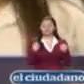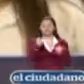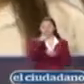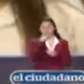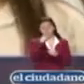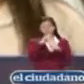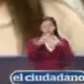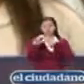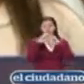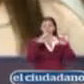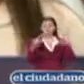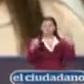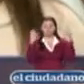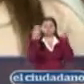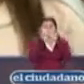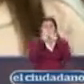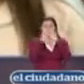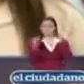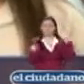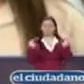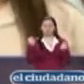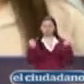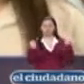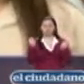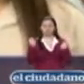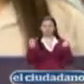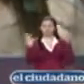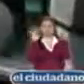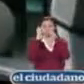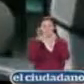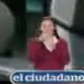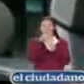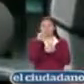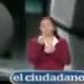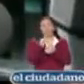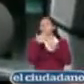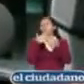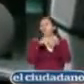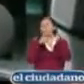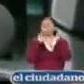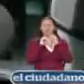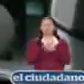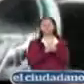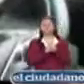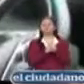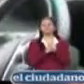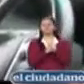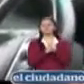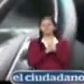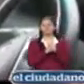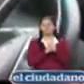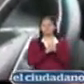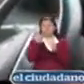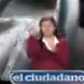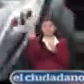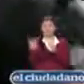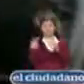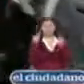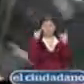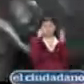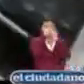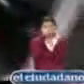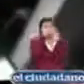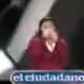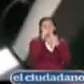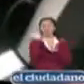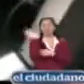de comunicación se integra con el audio del carro. Es decir, por ejemplo, si una persona timbra o si llega un